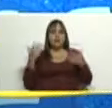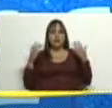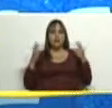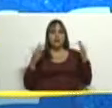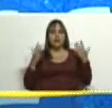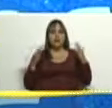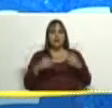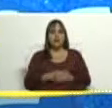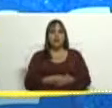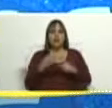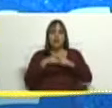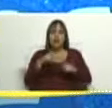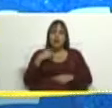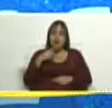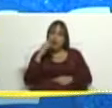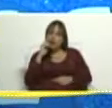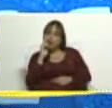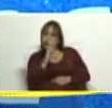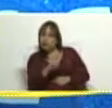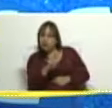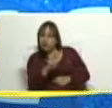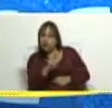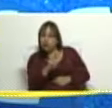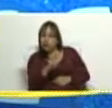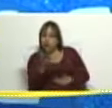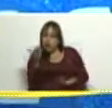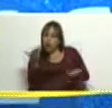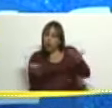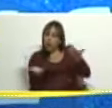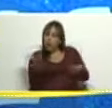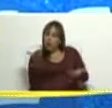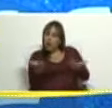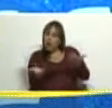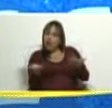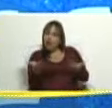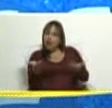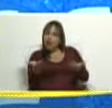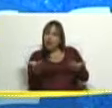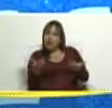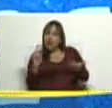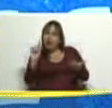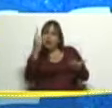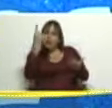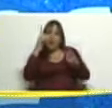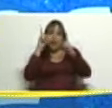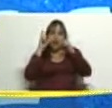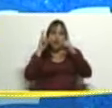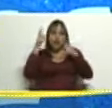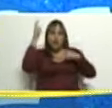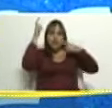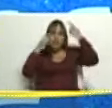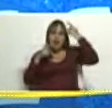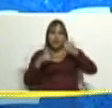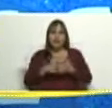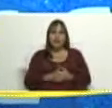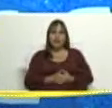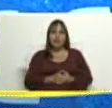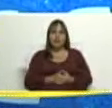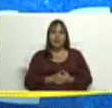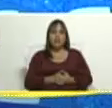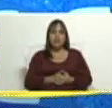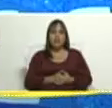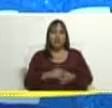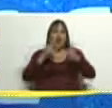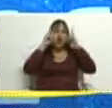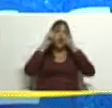Pero yo me puse a ver y compararla con la primera imagen de Chávez, de una